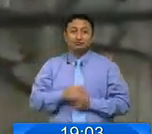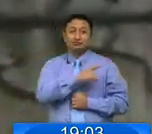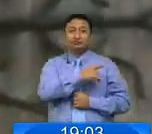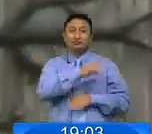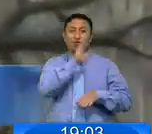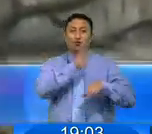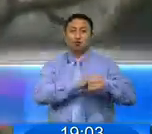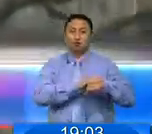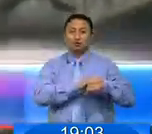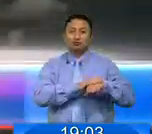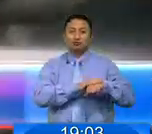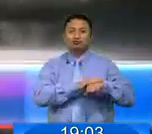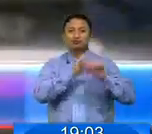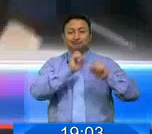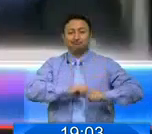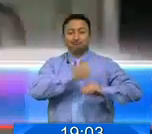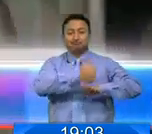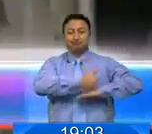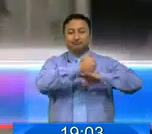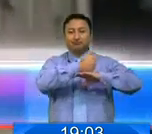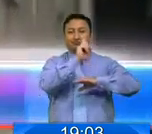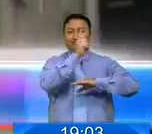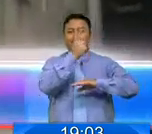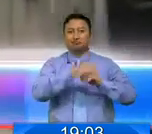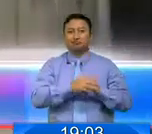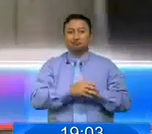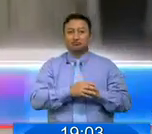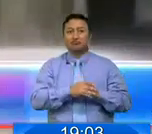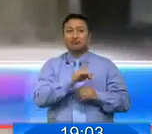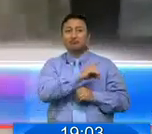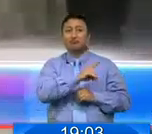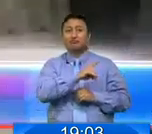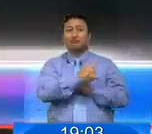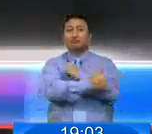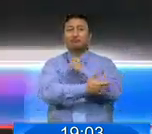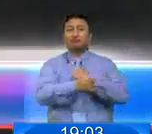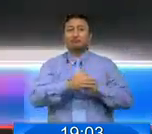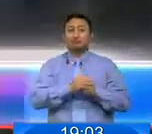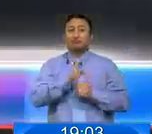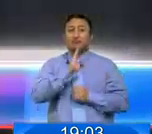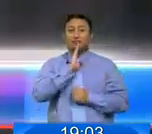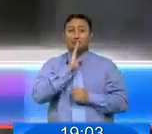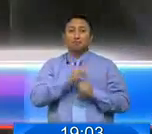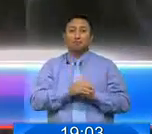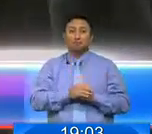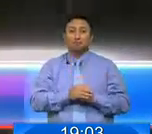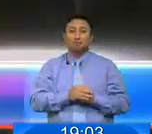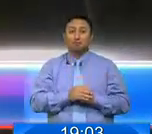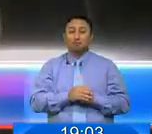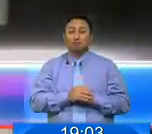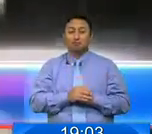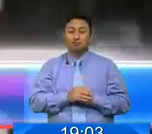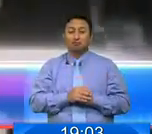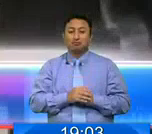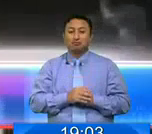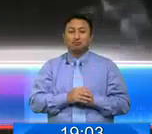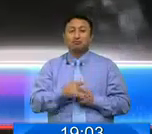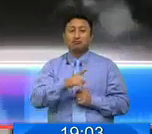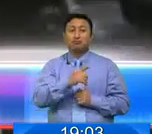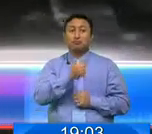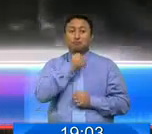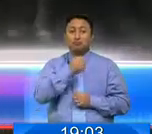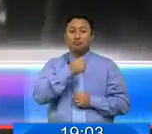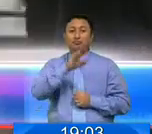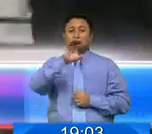Culpable, así lo consideró el Tribunal de Primera Instancia del Brabante Valón, provincia situada al sur de Bruselas, al periodista